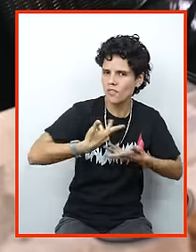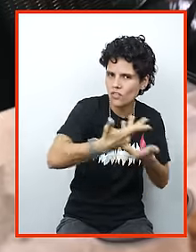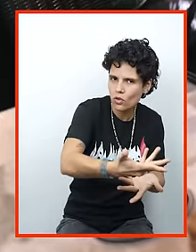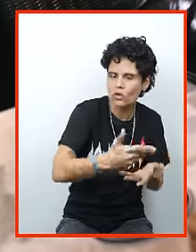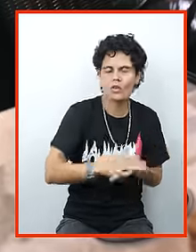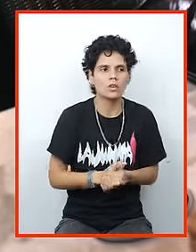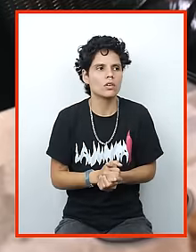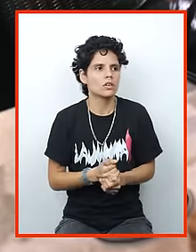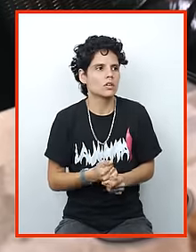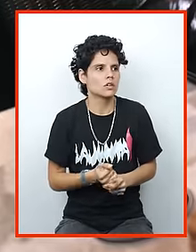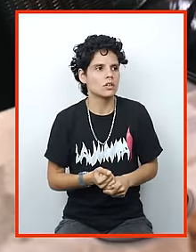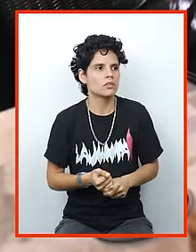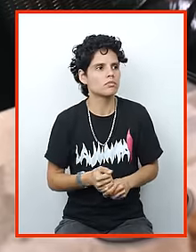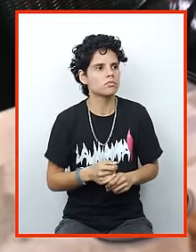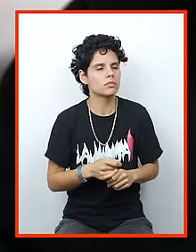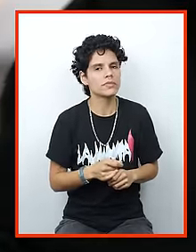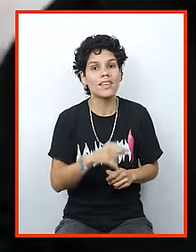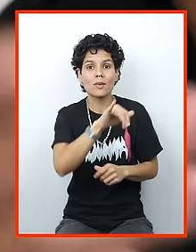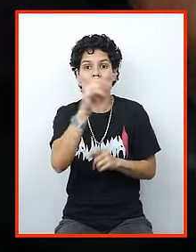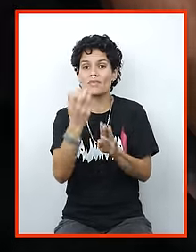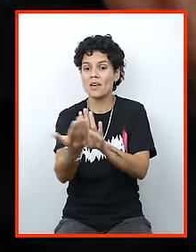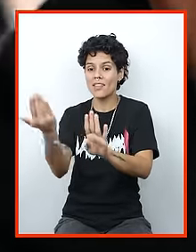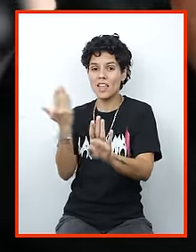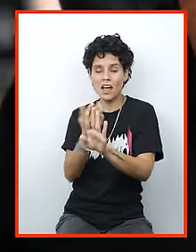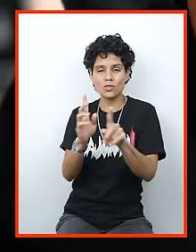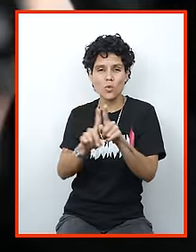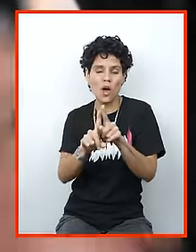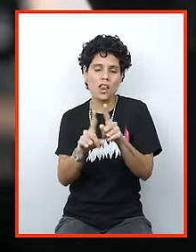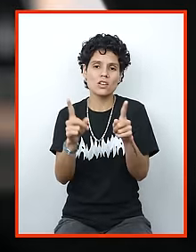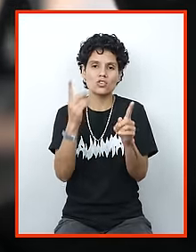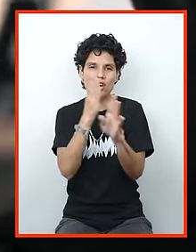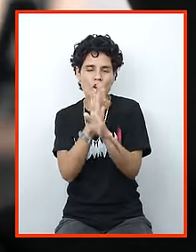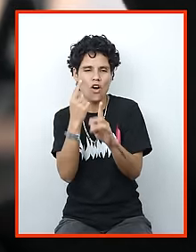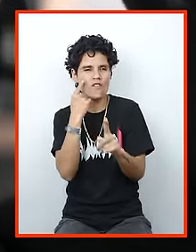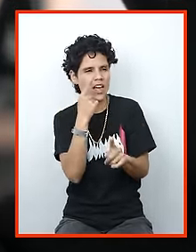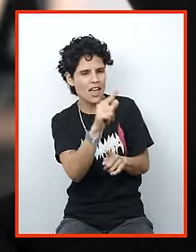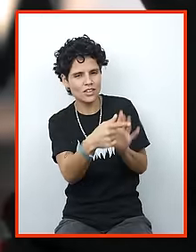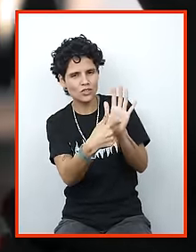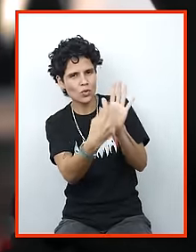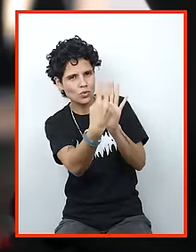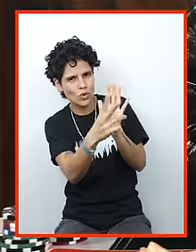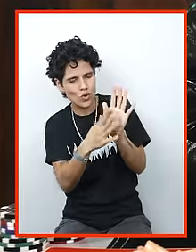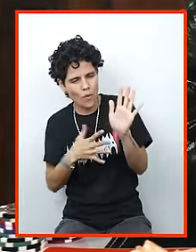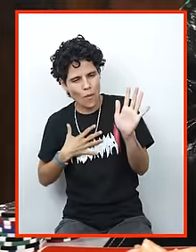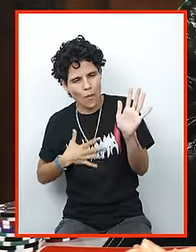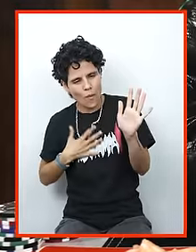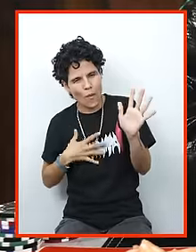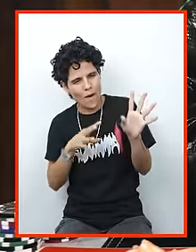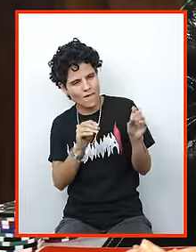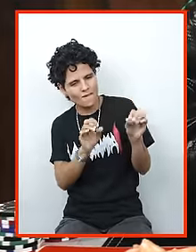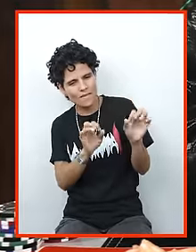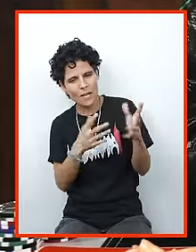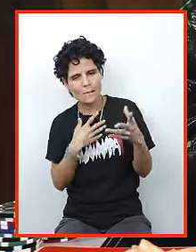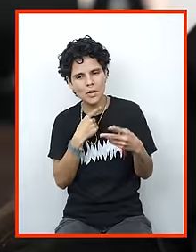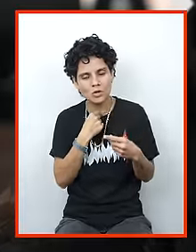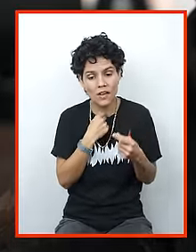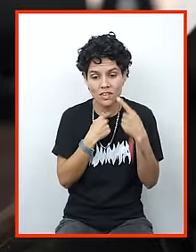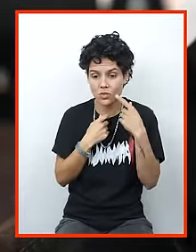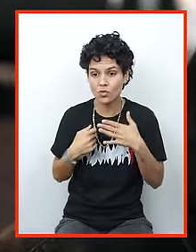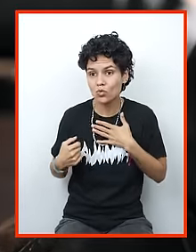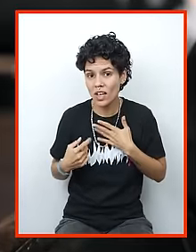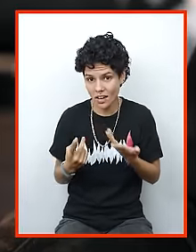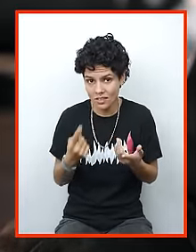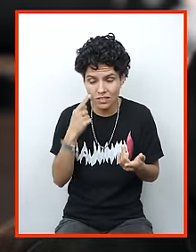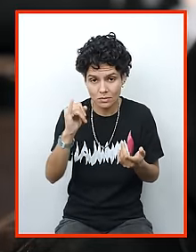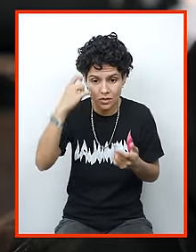la primera vez. Y no sé, de ahí como que yo, después desde backstage, desde Bambalina, como que yo veía el show del Dref y decía, oh. ¿Y tu show en Lola te gustaría? Sí, ese